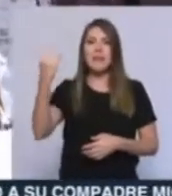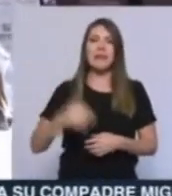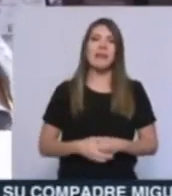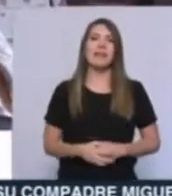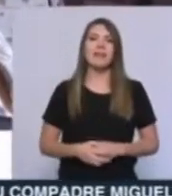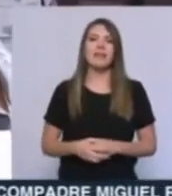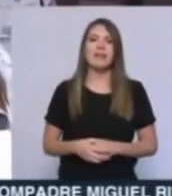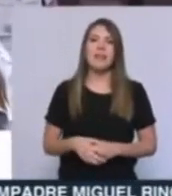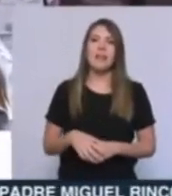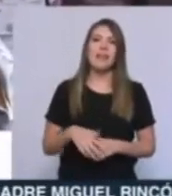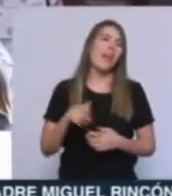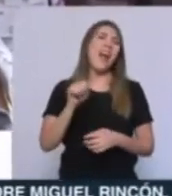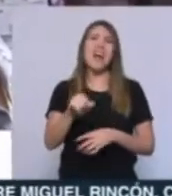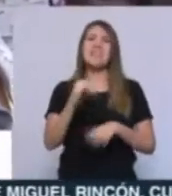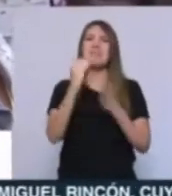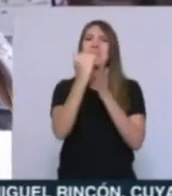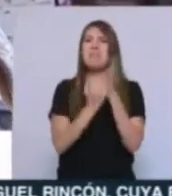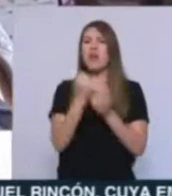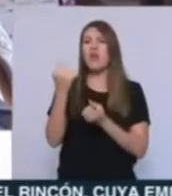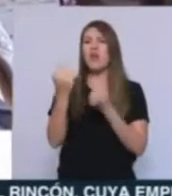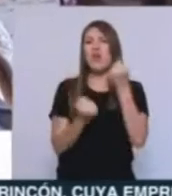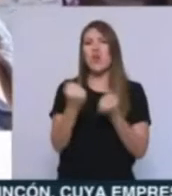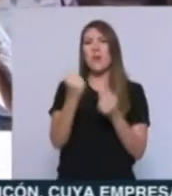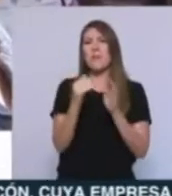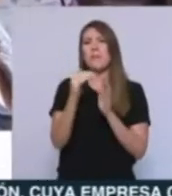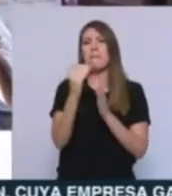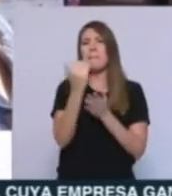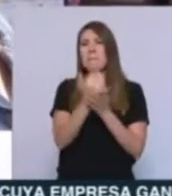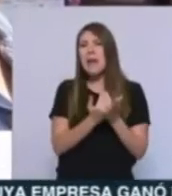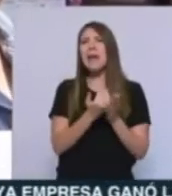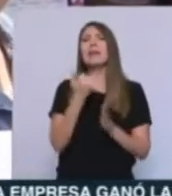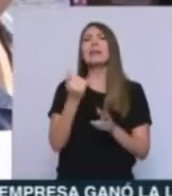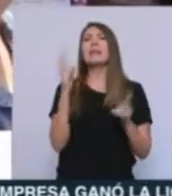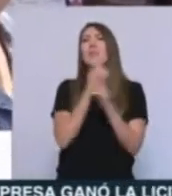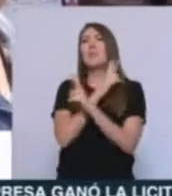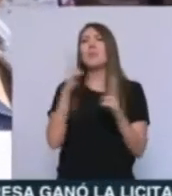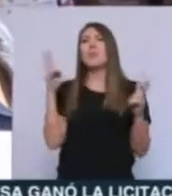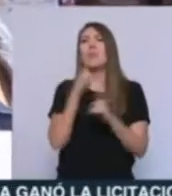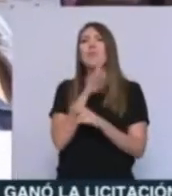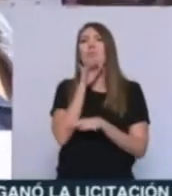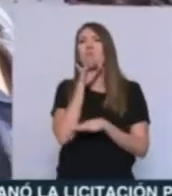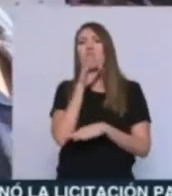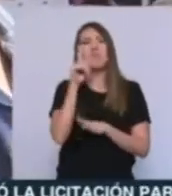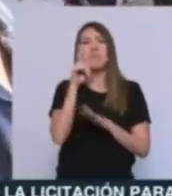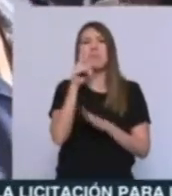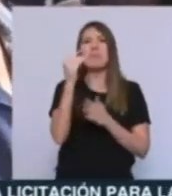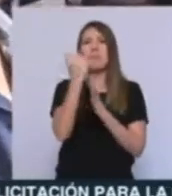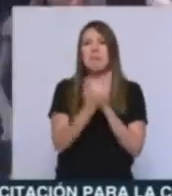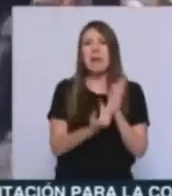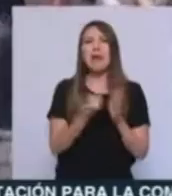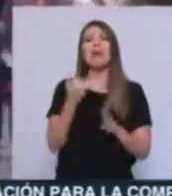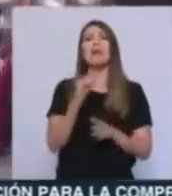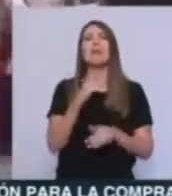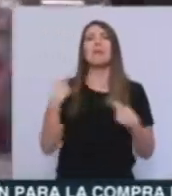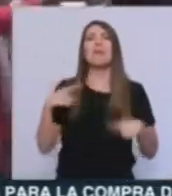así deja de haber tanta circulación de coches y deja de haber menos gases contaminantes. Y la gente puede disfrutar la calle para no andar